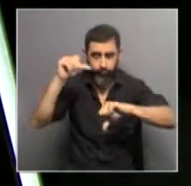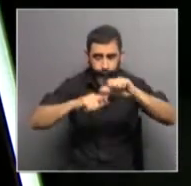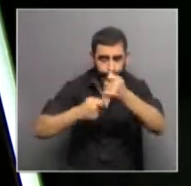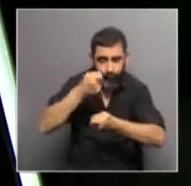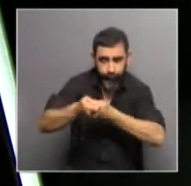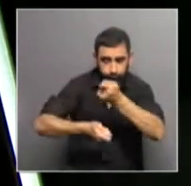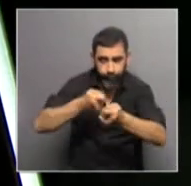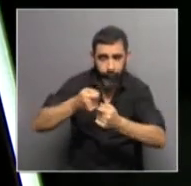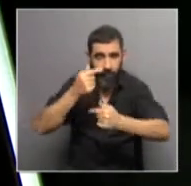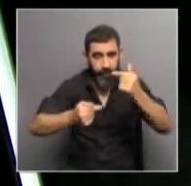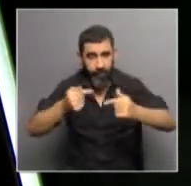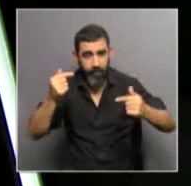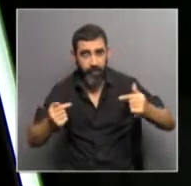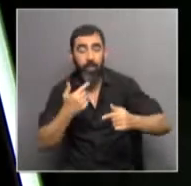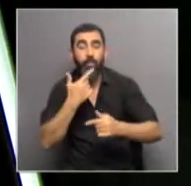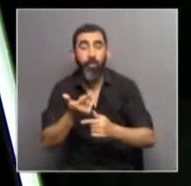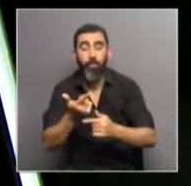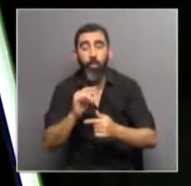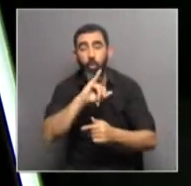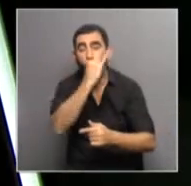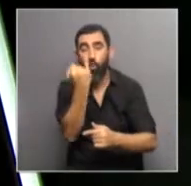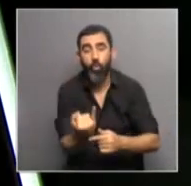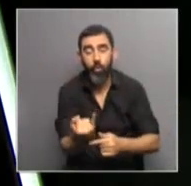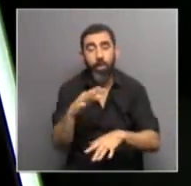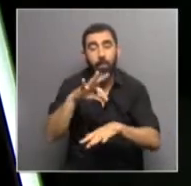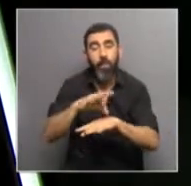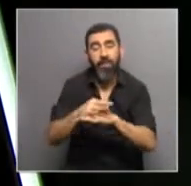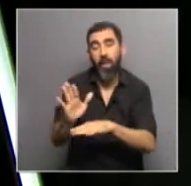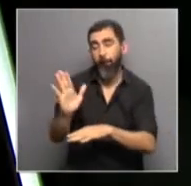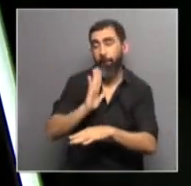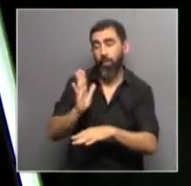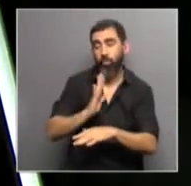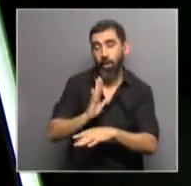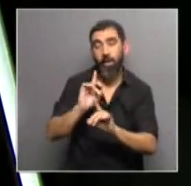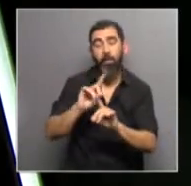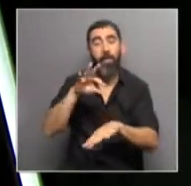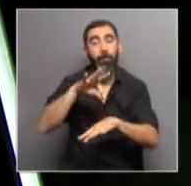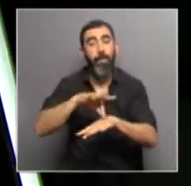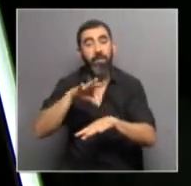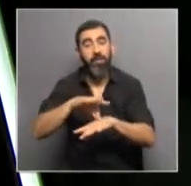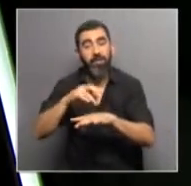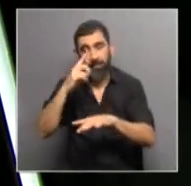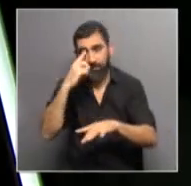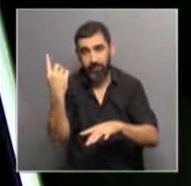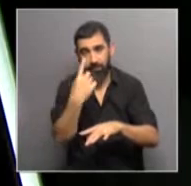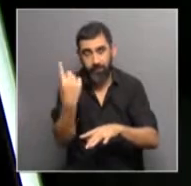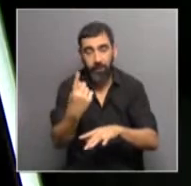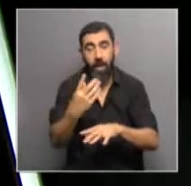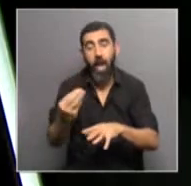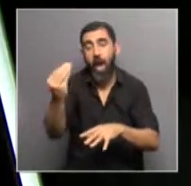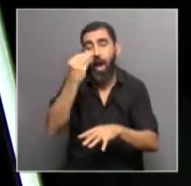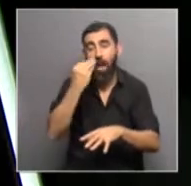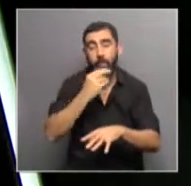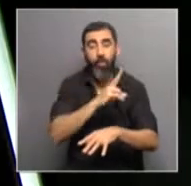de simbióticos, así como nutrición y medicina personalizada, medicina traslacional, alimentos y